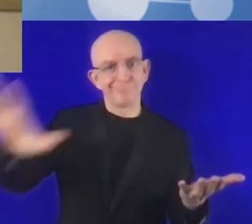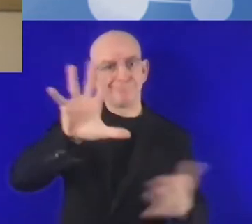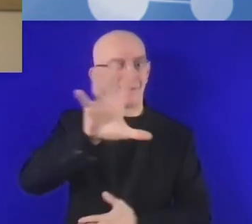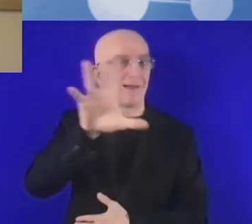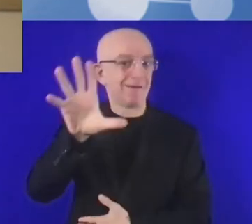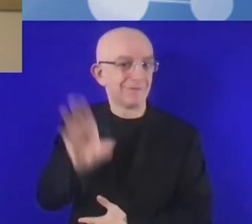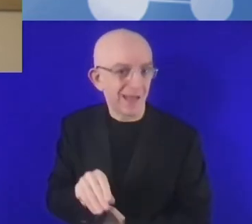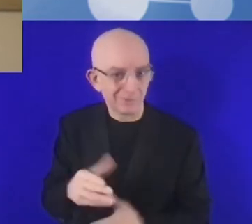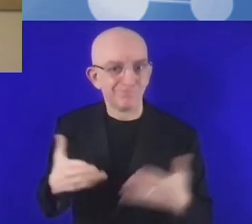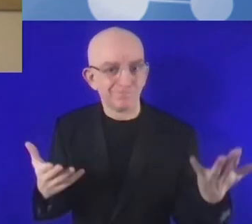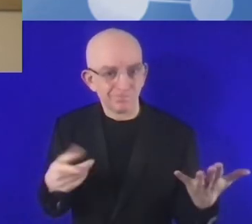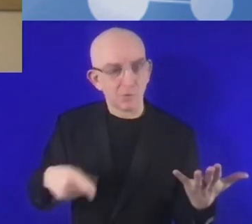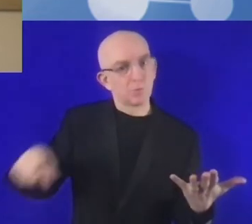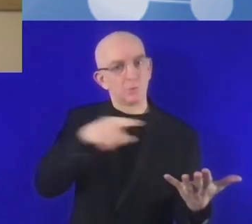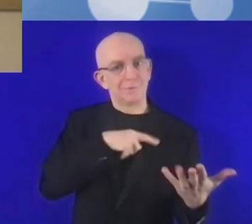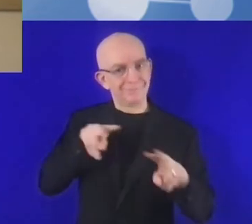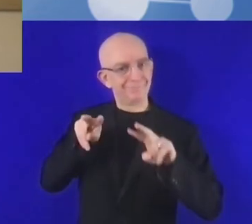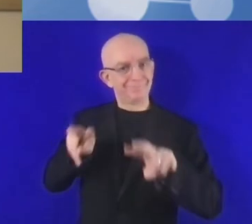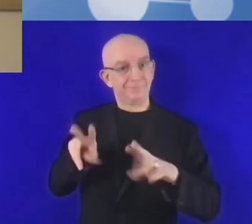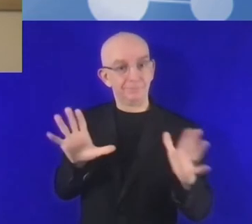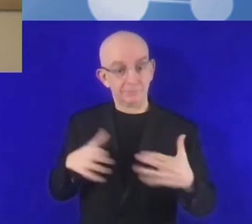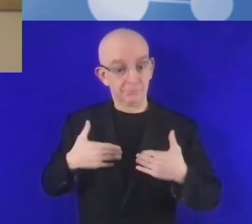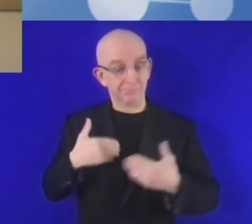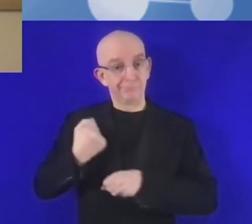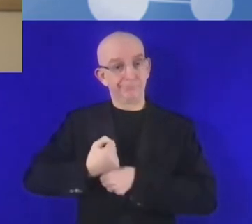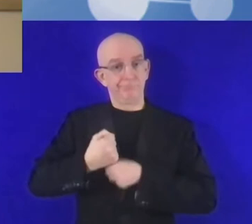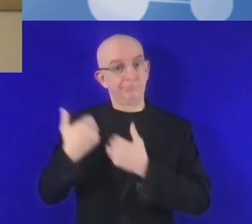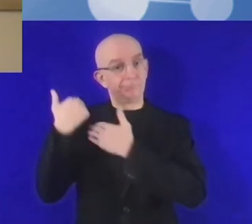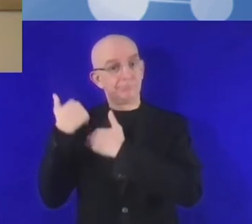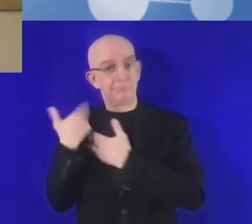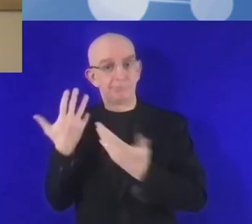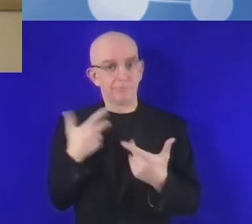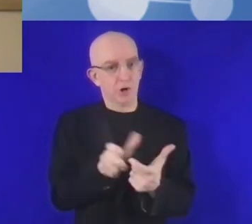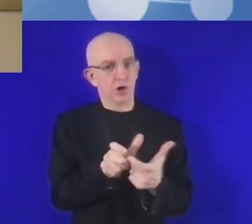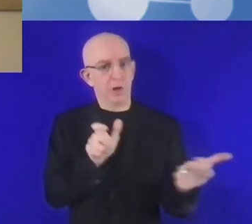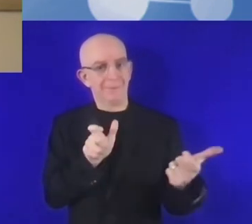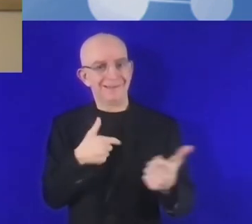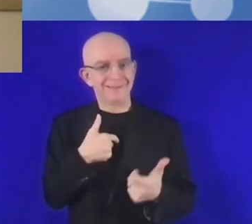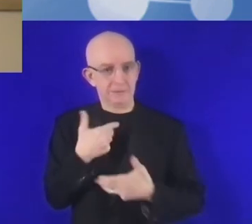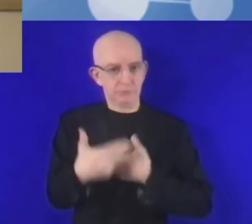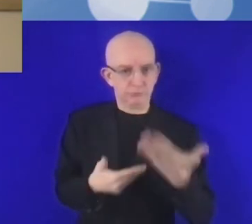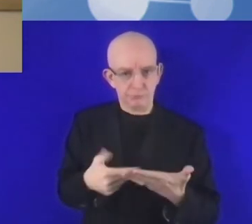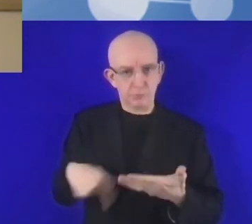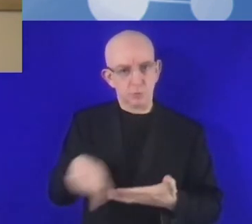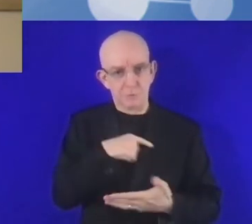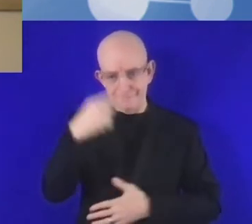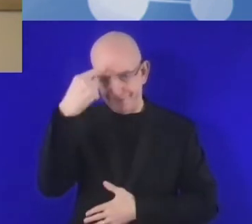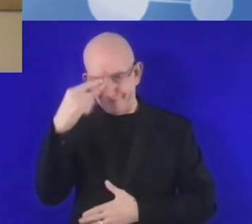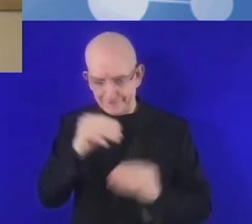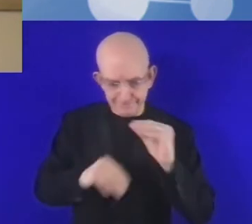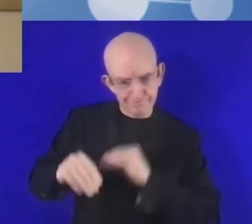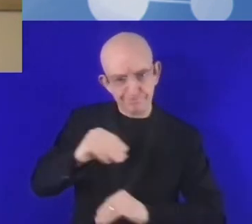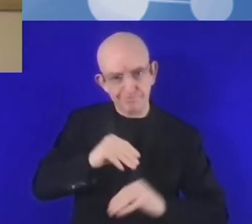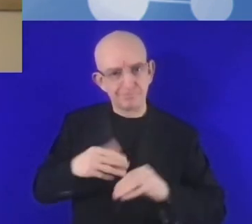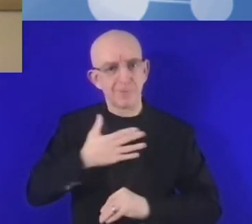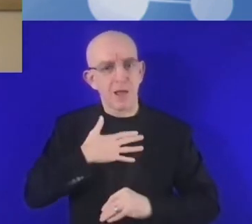usan Internet de forma cada vez más intensiva. Lo vemos nosotros también en África, aquí en los mercados donde estamos